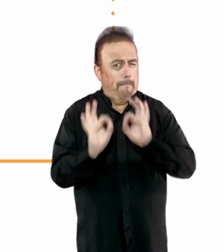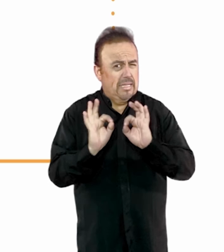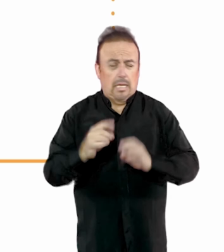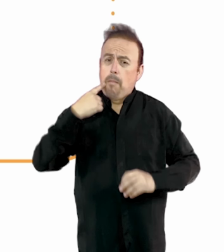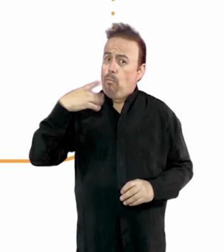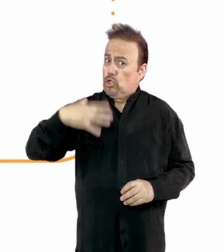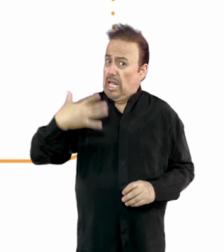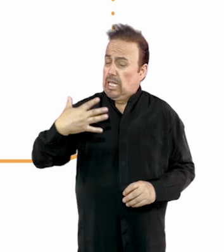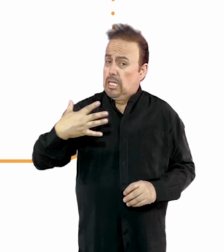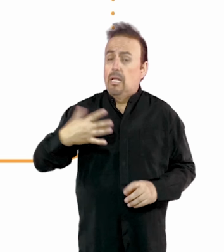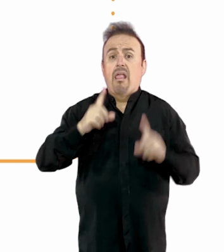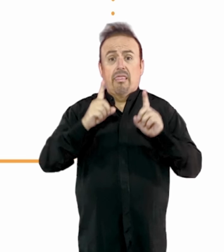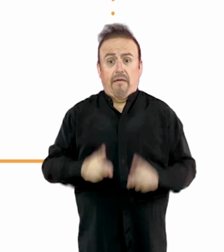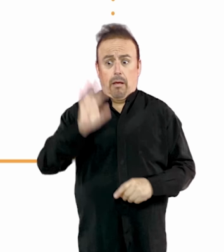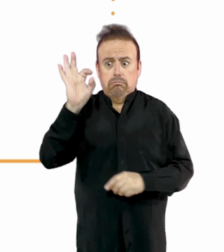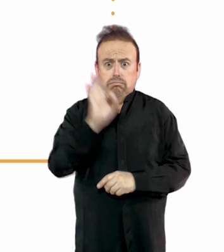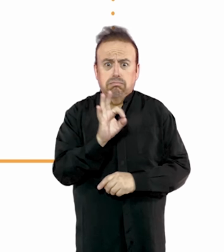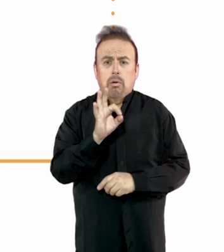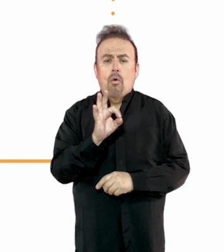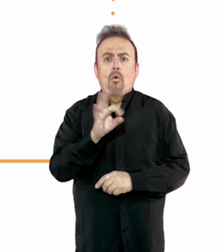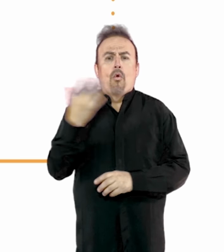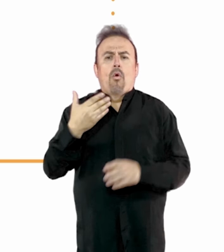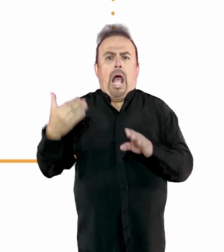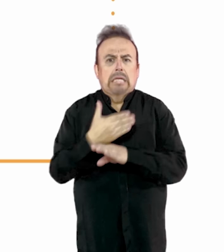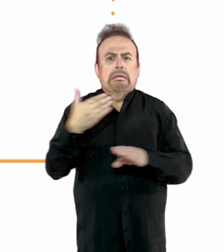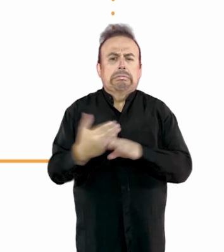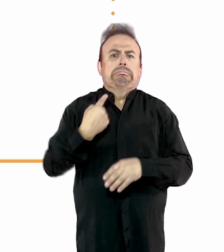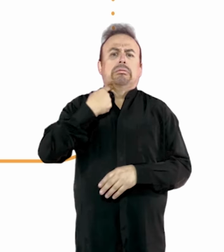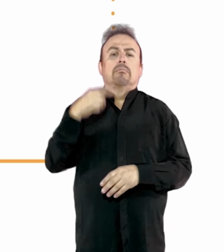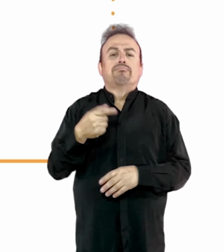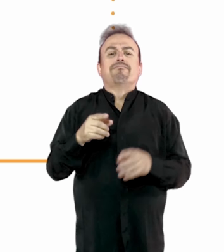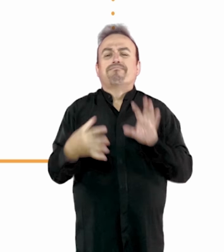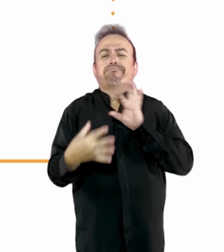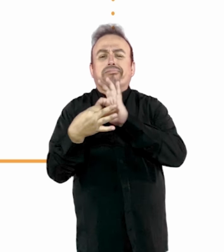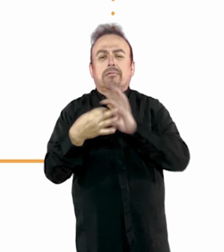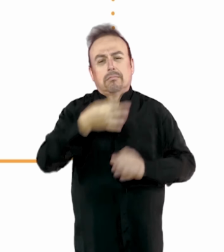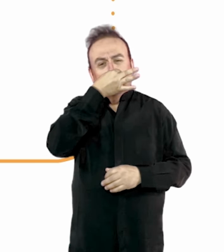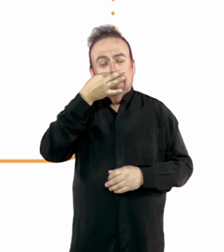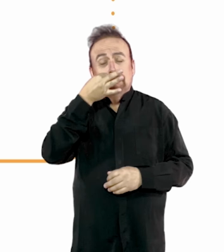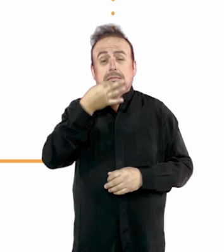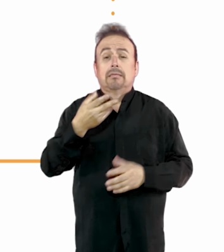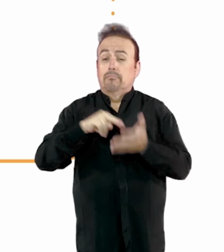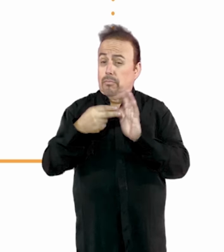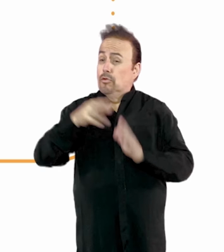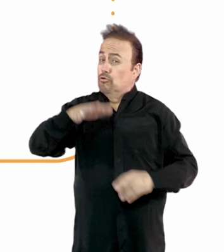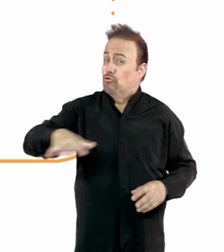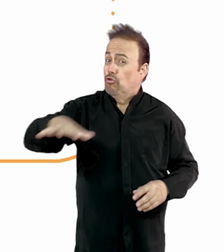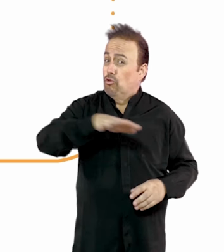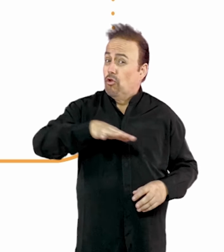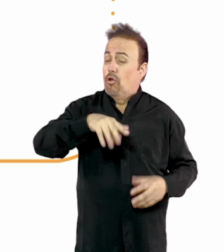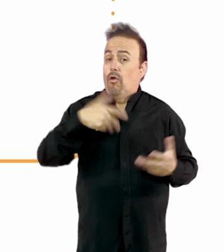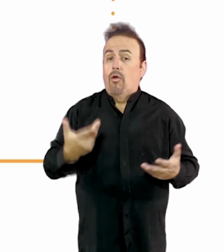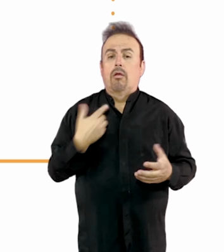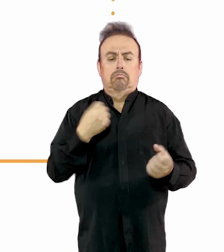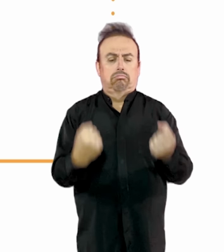importancia, considerando las tasas de accidentabilidad asociadas al consumo de sustancias y a las repercusiones sociales del consumo en